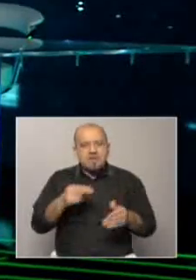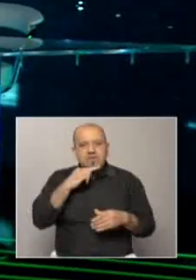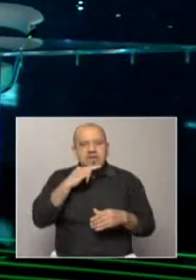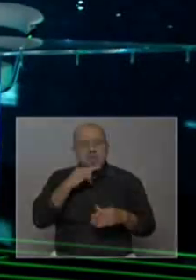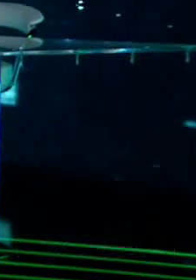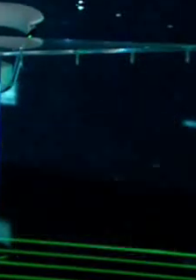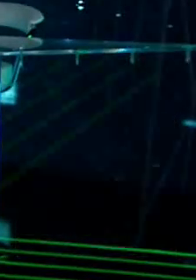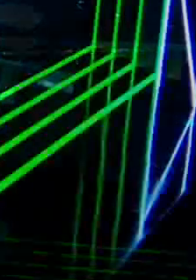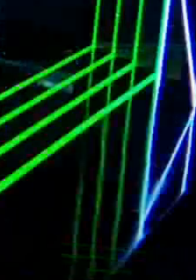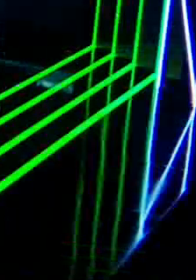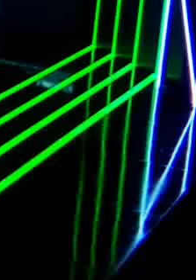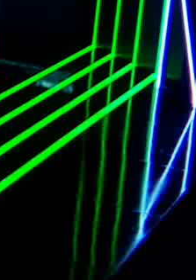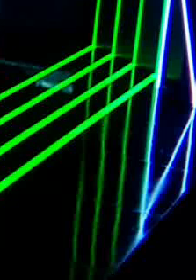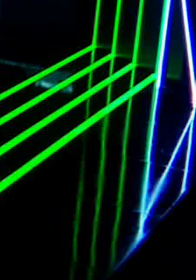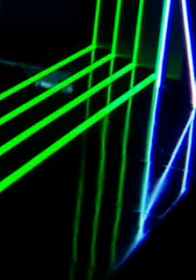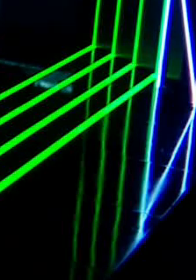Chica.